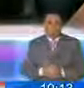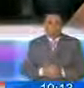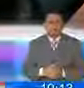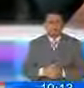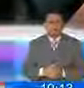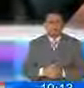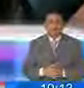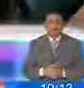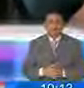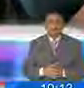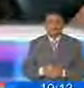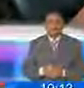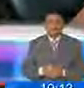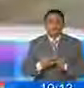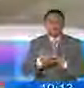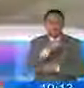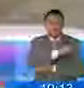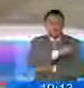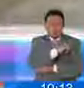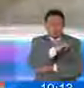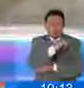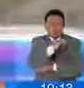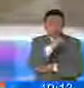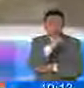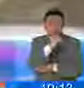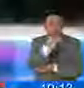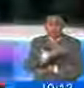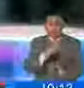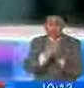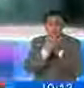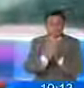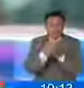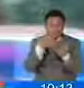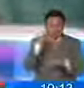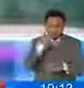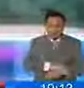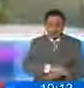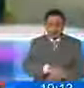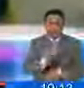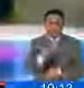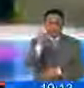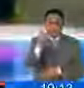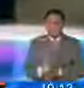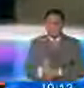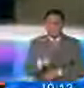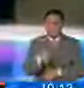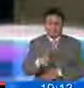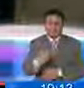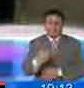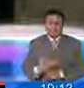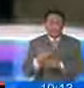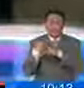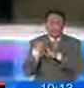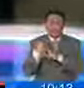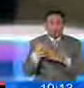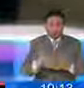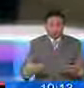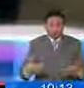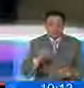terminó cuando llegaba el nuevo día. Una persona fue detenida como sospechosa de estar a cargo de la mercadería